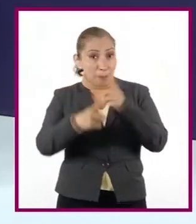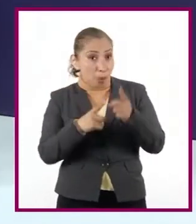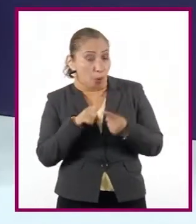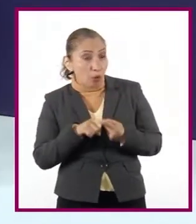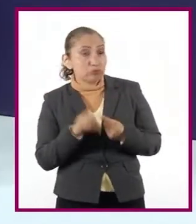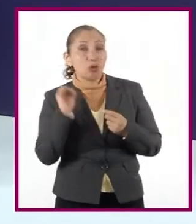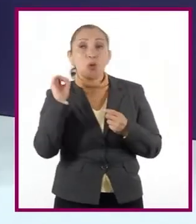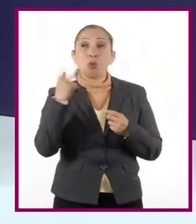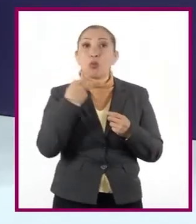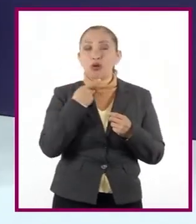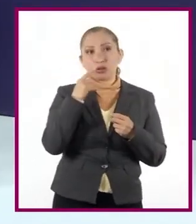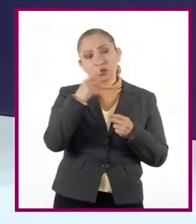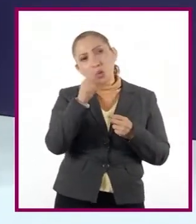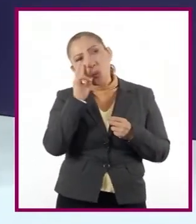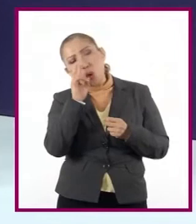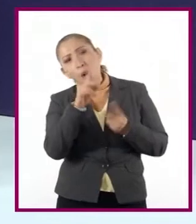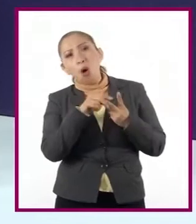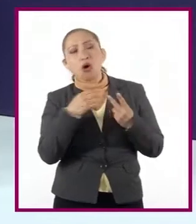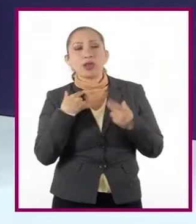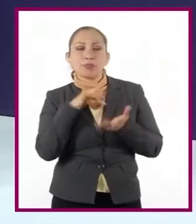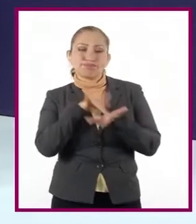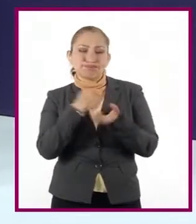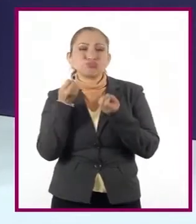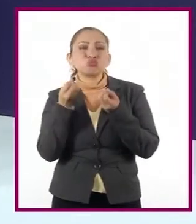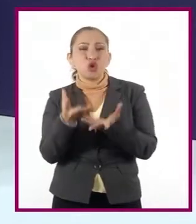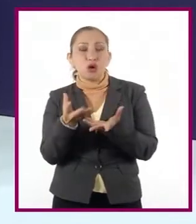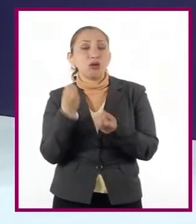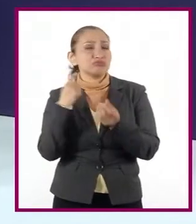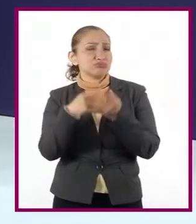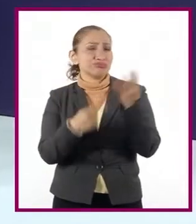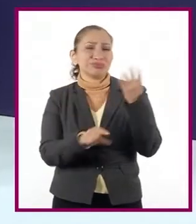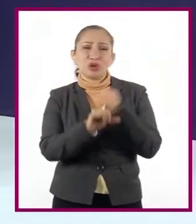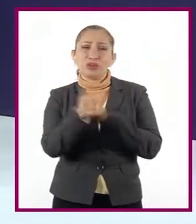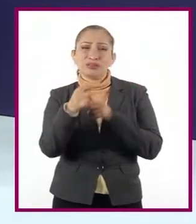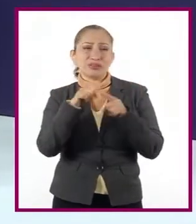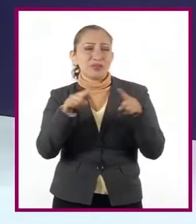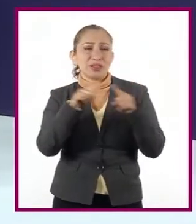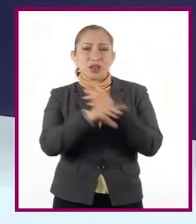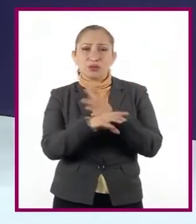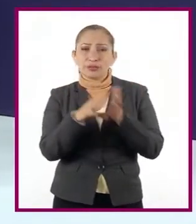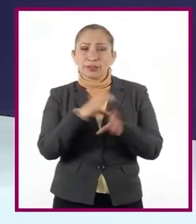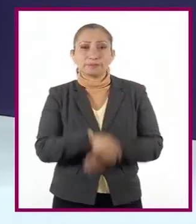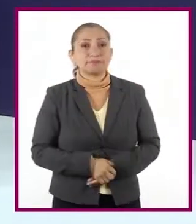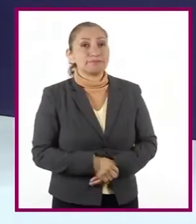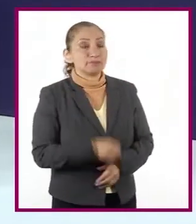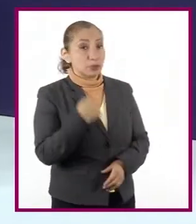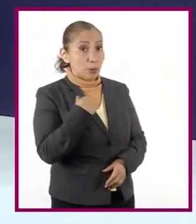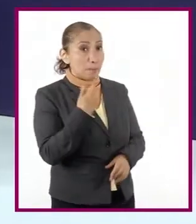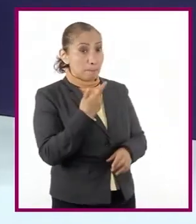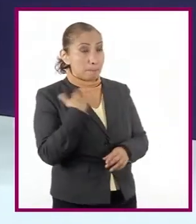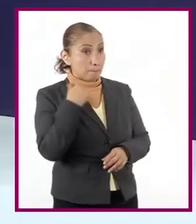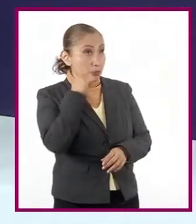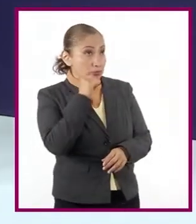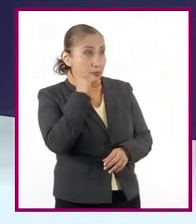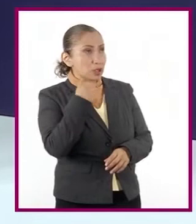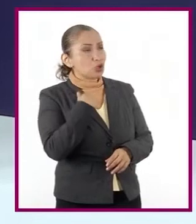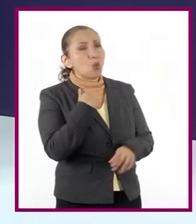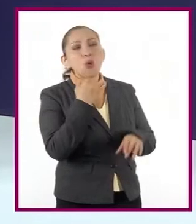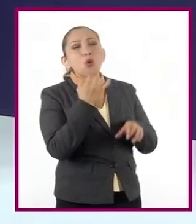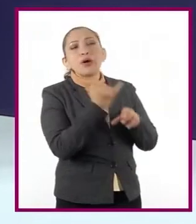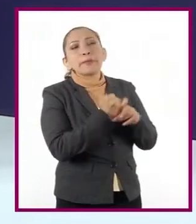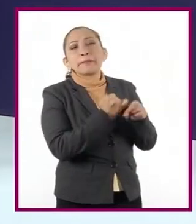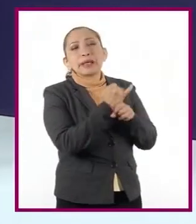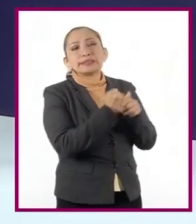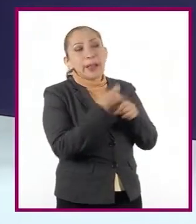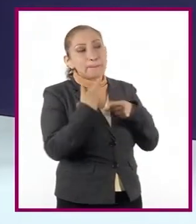deportivos, políticos o humanitarios, entre muchas otras áreas. A mí me pasa que mientras investigo de